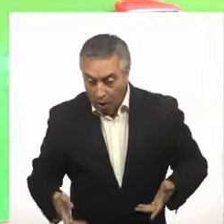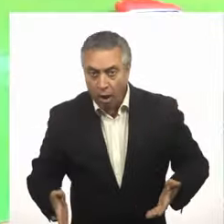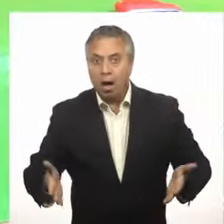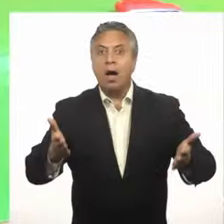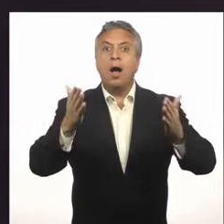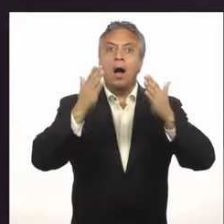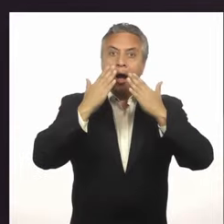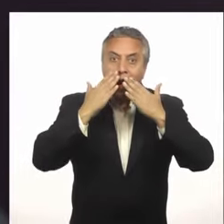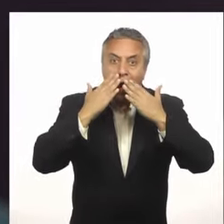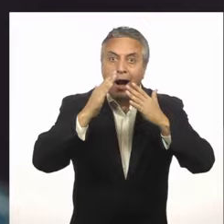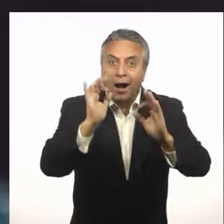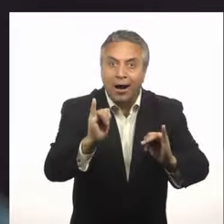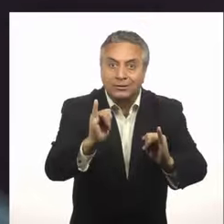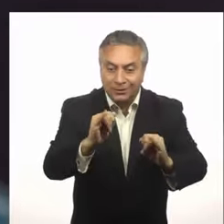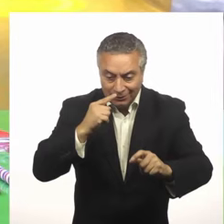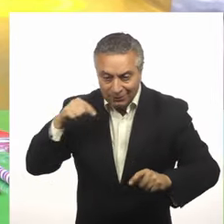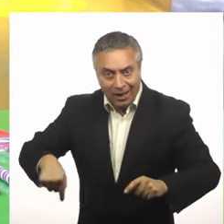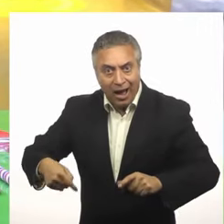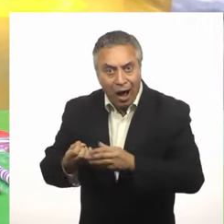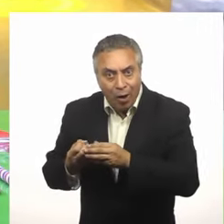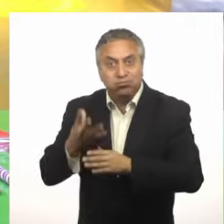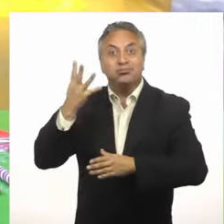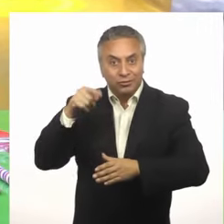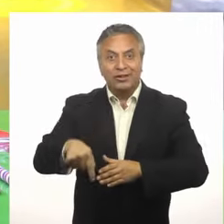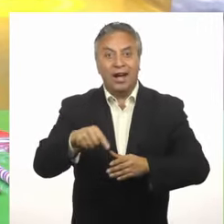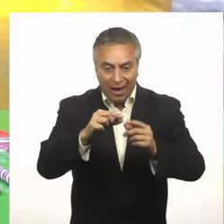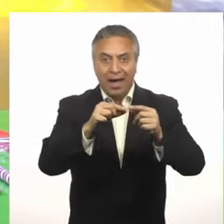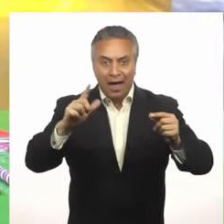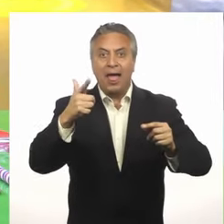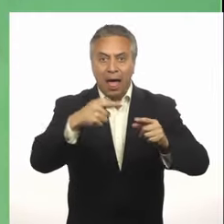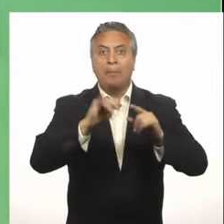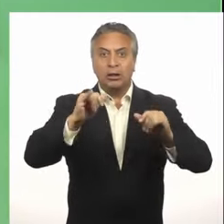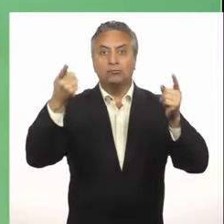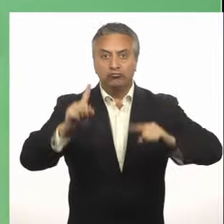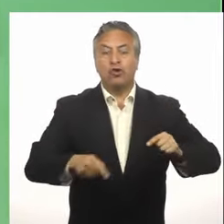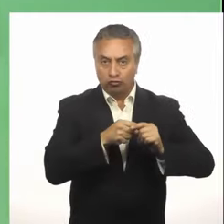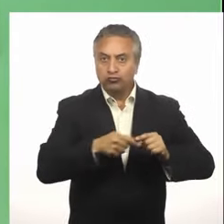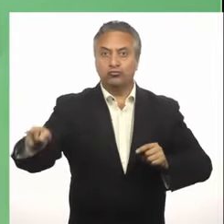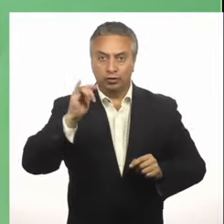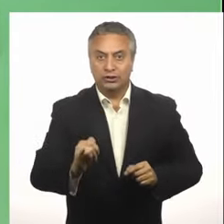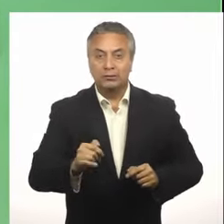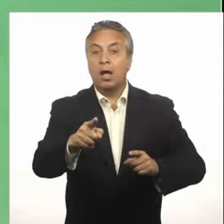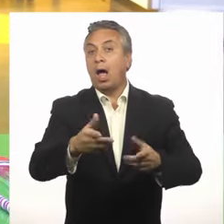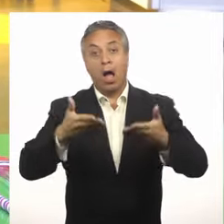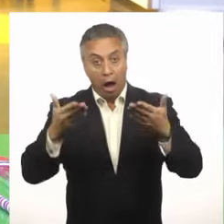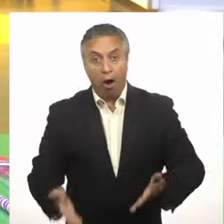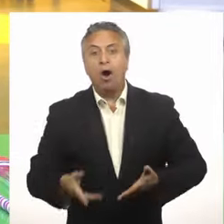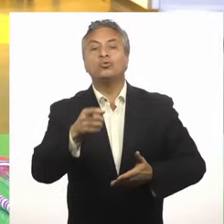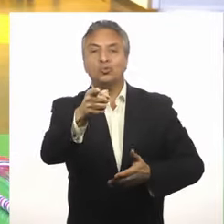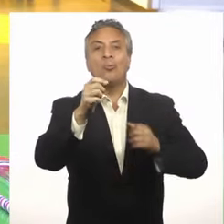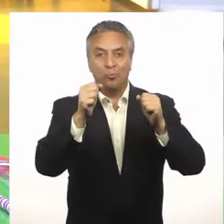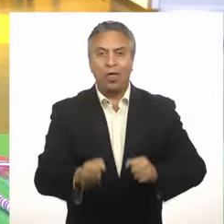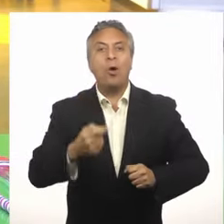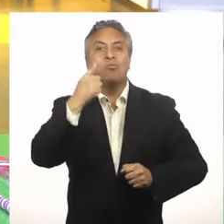¡wow! ¡Sí! El grafito sí conduce la electricidad. Ahora puedes probar con todos los